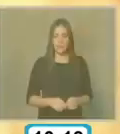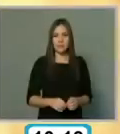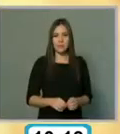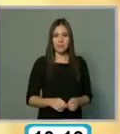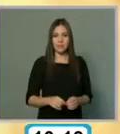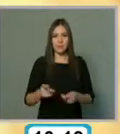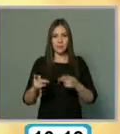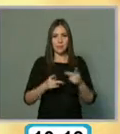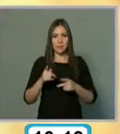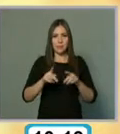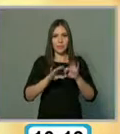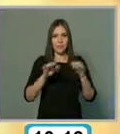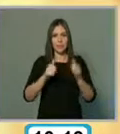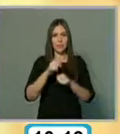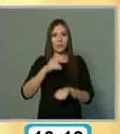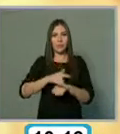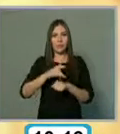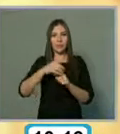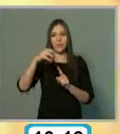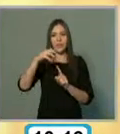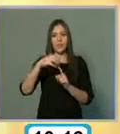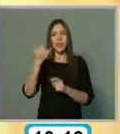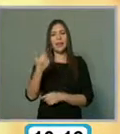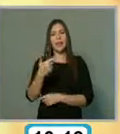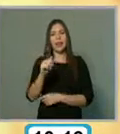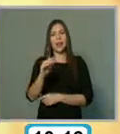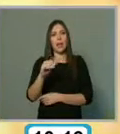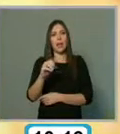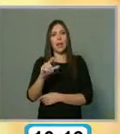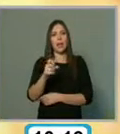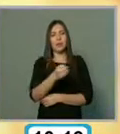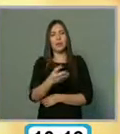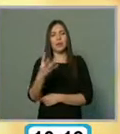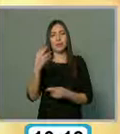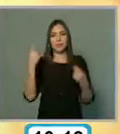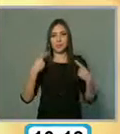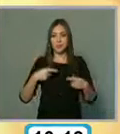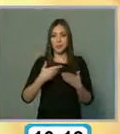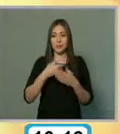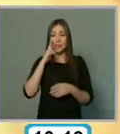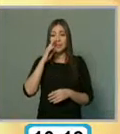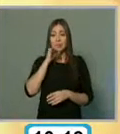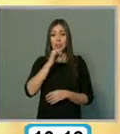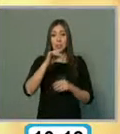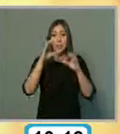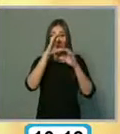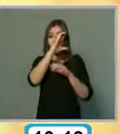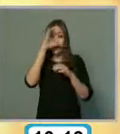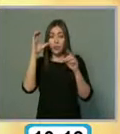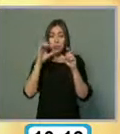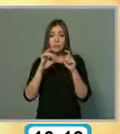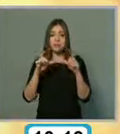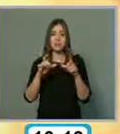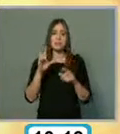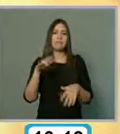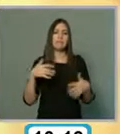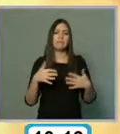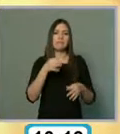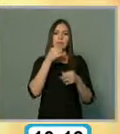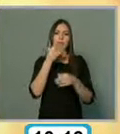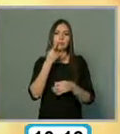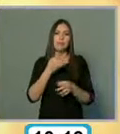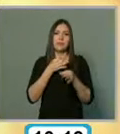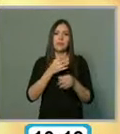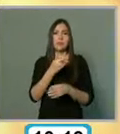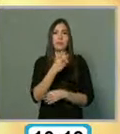Vamos a preparar choriqueso con champiñones y guacamole para 4 personas, que yo nada más de ver la foto de fondo ya, mira, se me antoja. Se antoja. Son 200 gramos